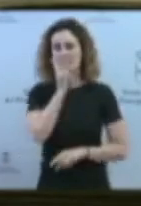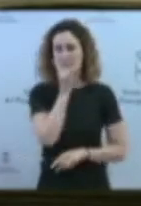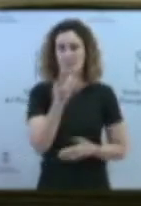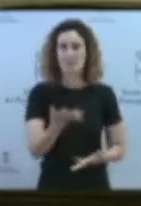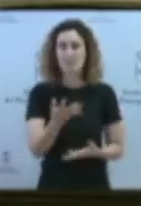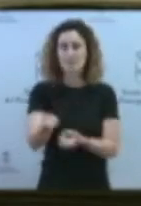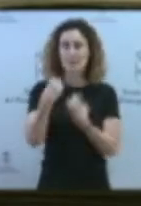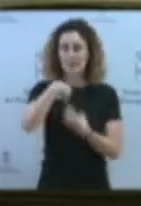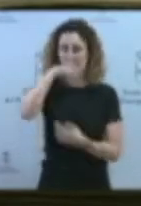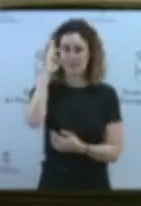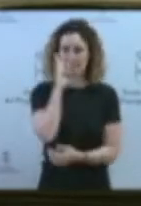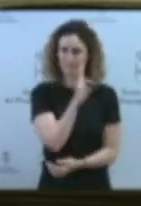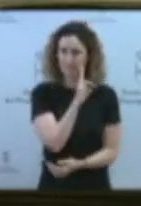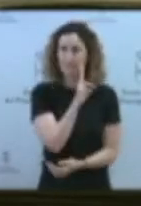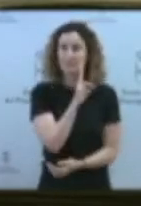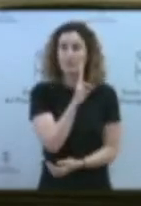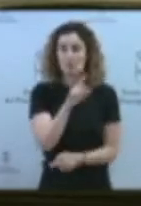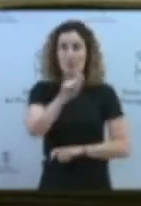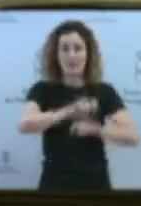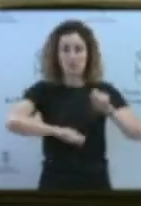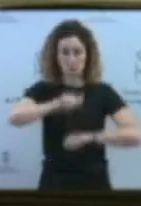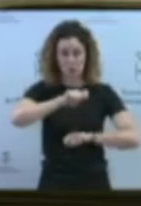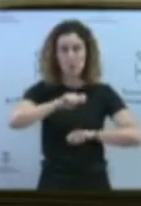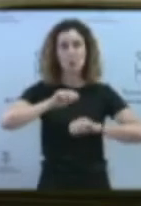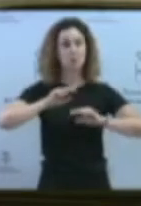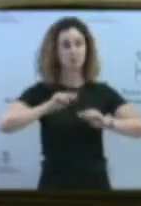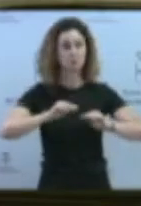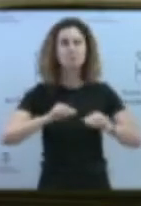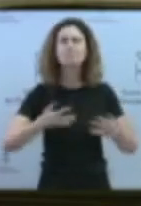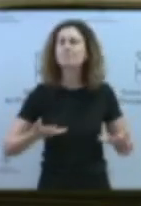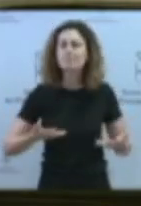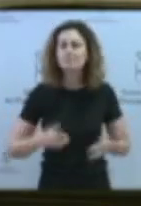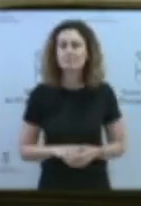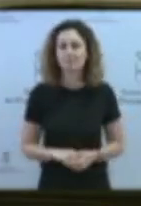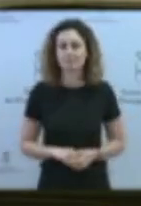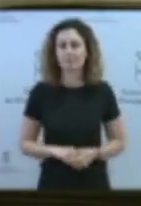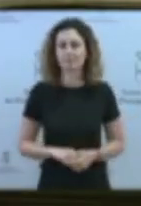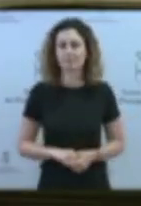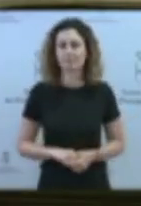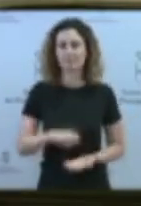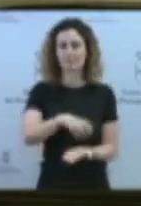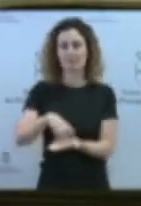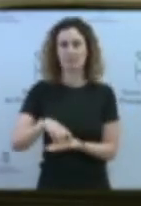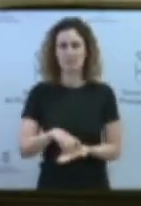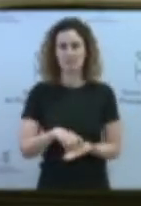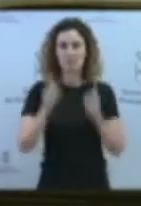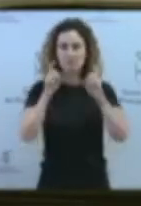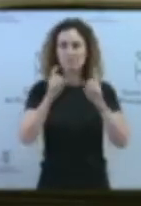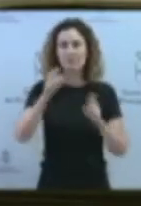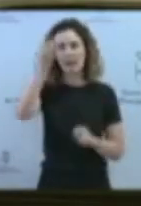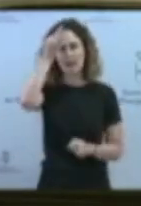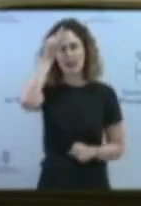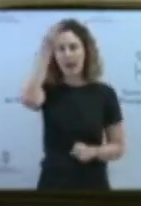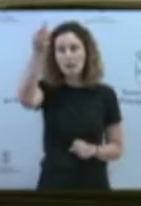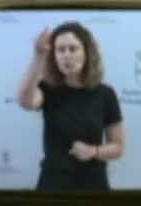Colegio Público de Valdellera, lo que dicen las madres y los padres de todos los centros educativos es que están hasta las narices, y cito literalmente, hasta las narices